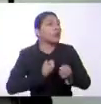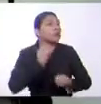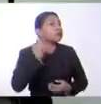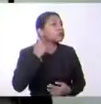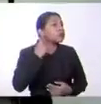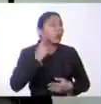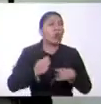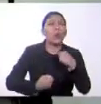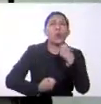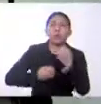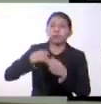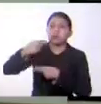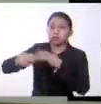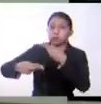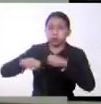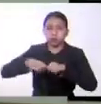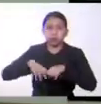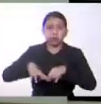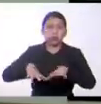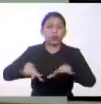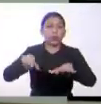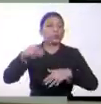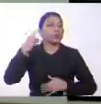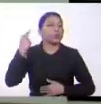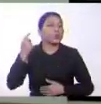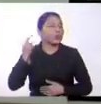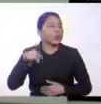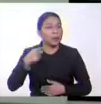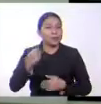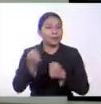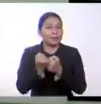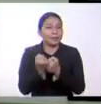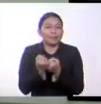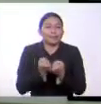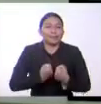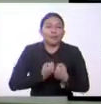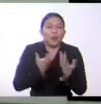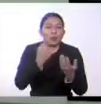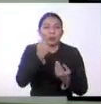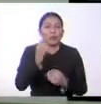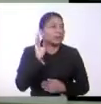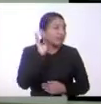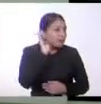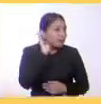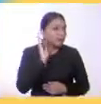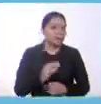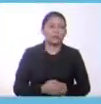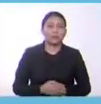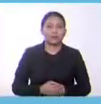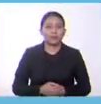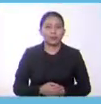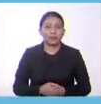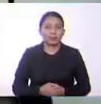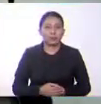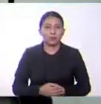tenían este acompañamiento musical para poder deleitar al oyente.